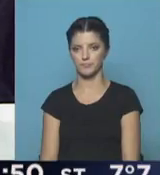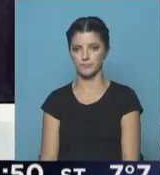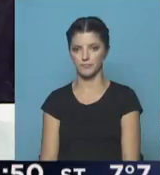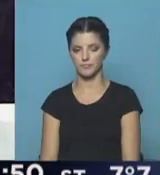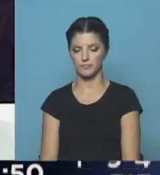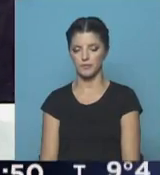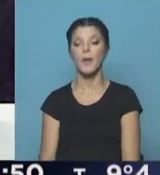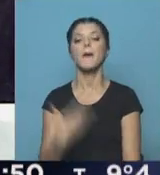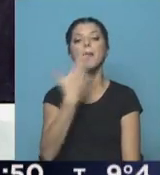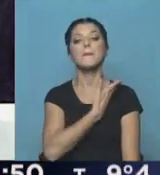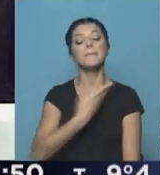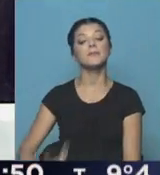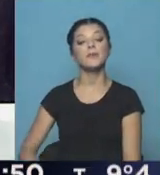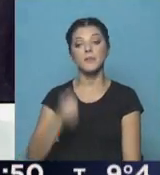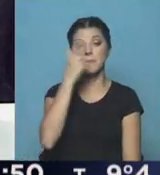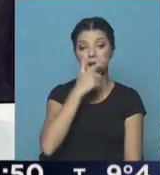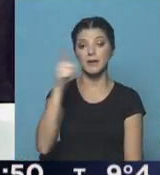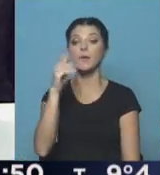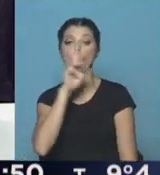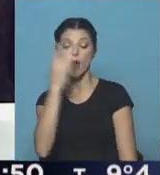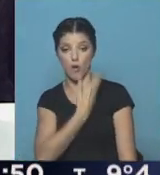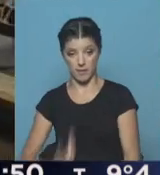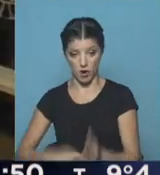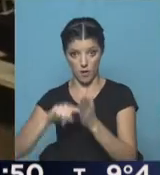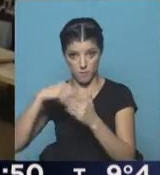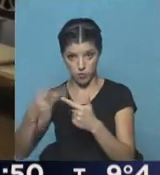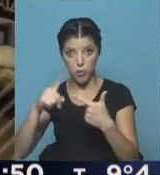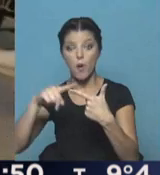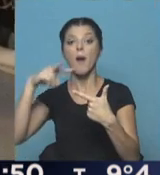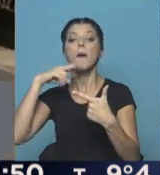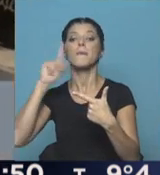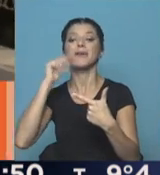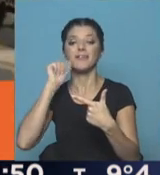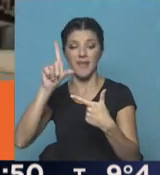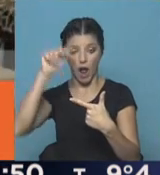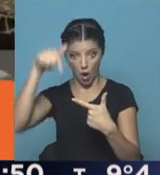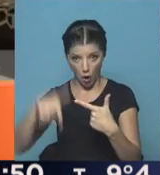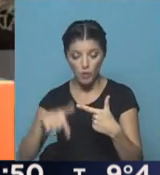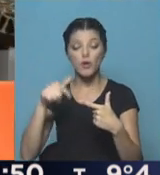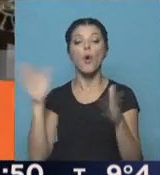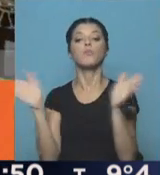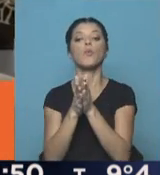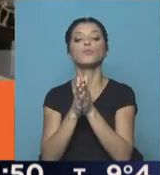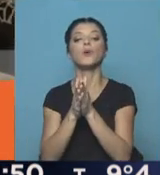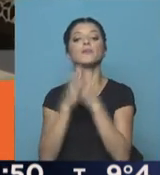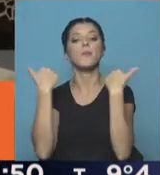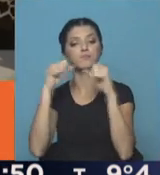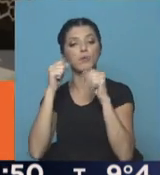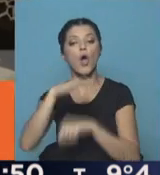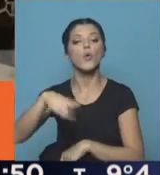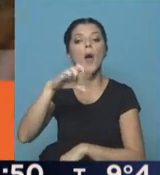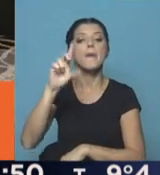El presidente Mauricio Macri y la gobernadora de la provincia de Buenos Aires, María Eugenia Vidal, cumplieron hoy una actividad en Pilar. Visitaron